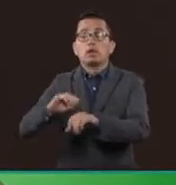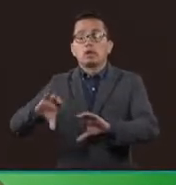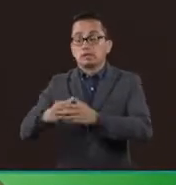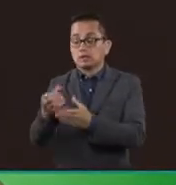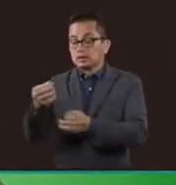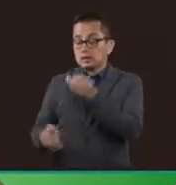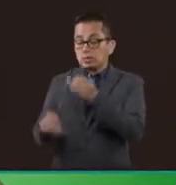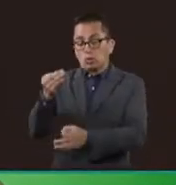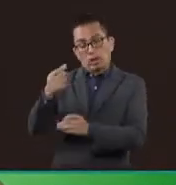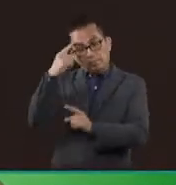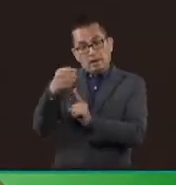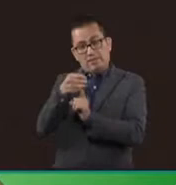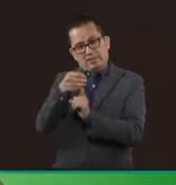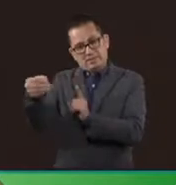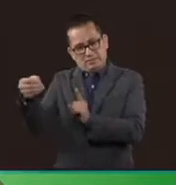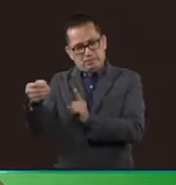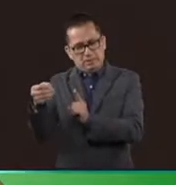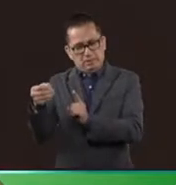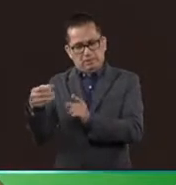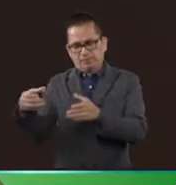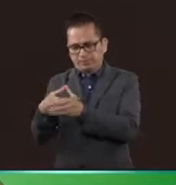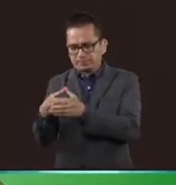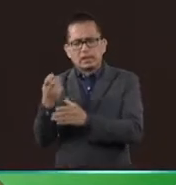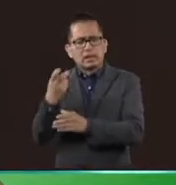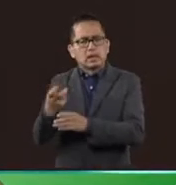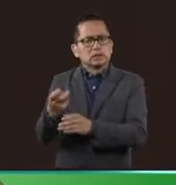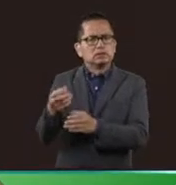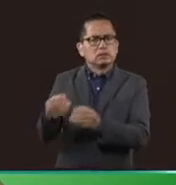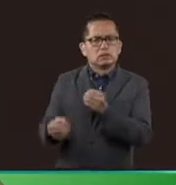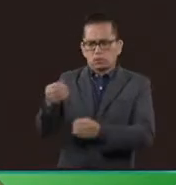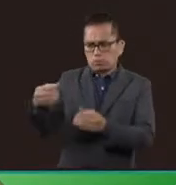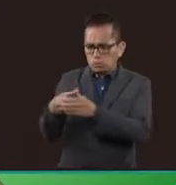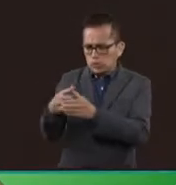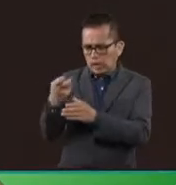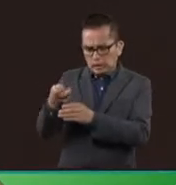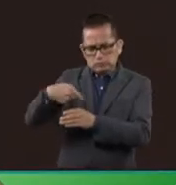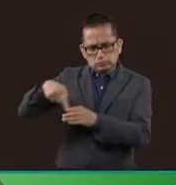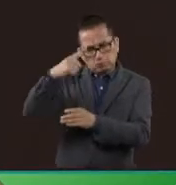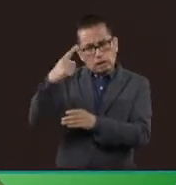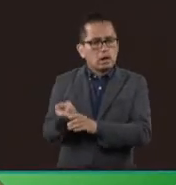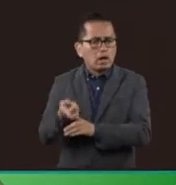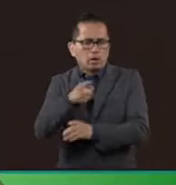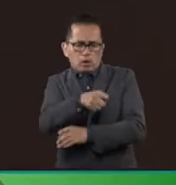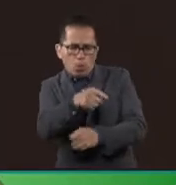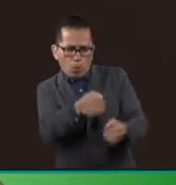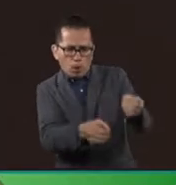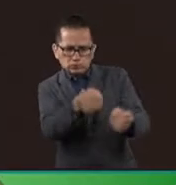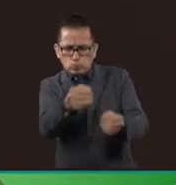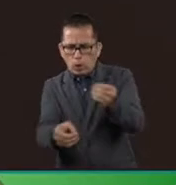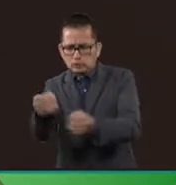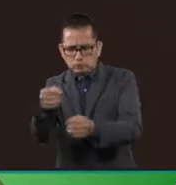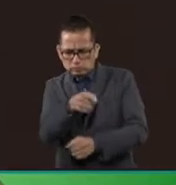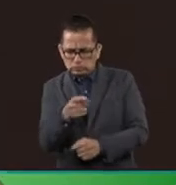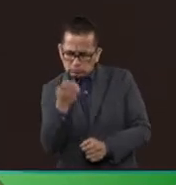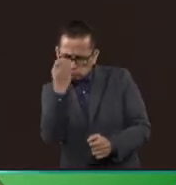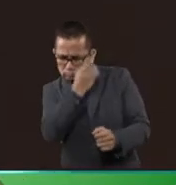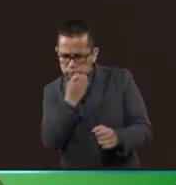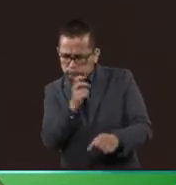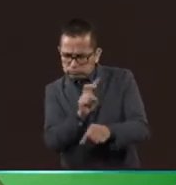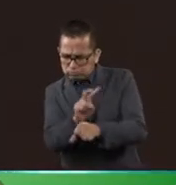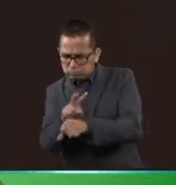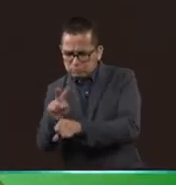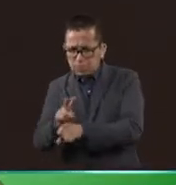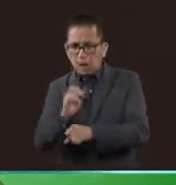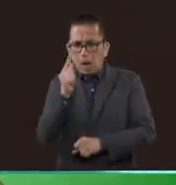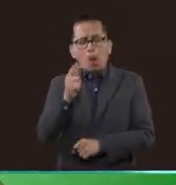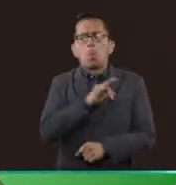ese tribunal tiene la facultad del control sobre las resoluciones de los jueces inclusive facultades para destituirlos